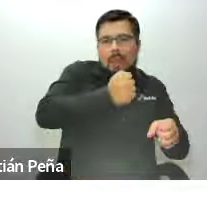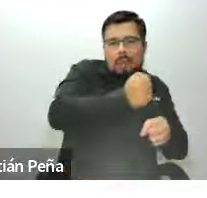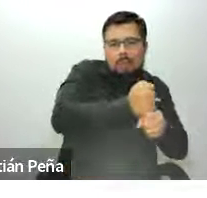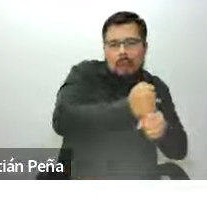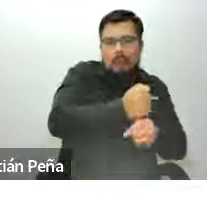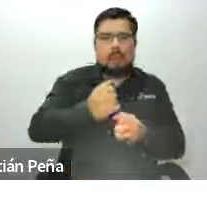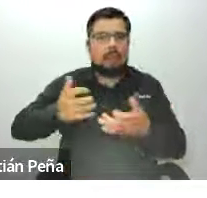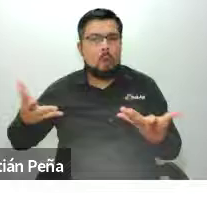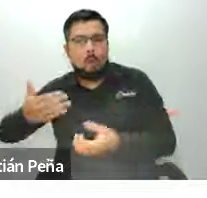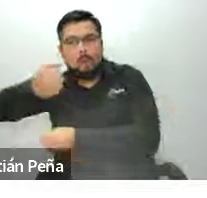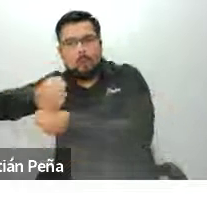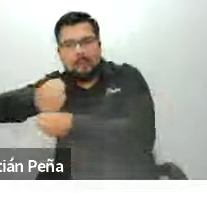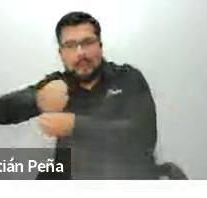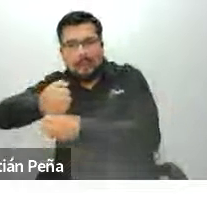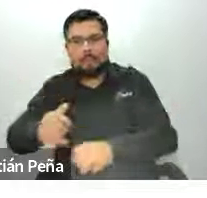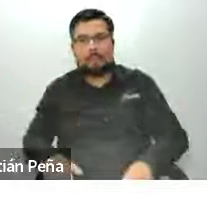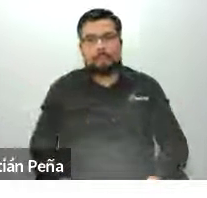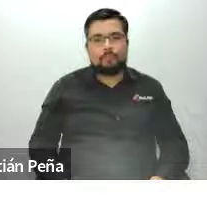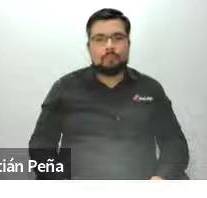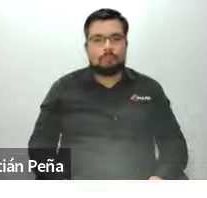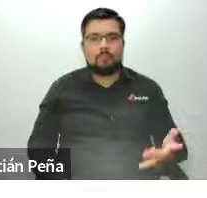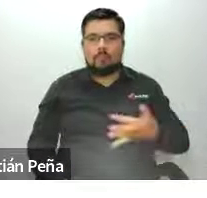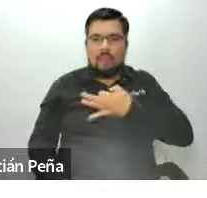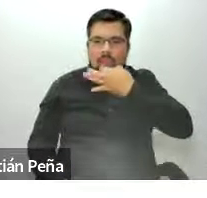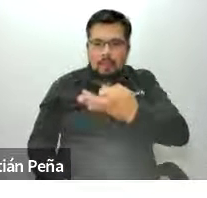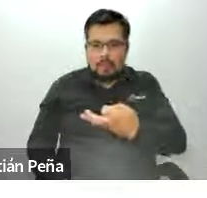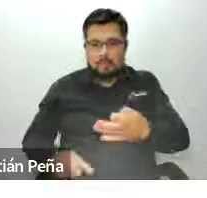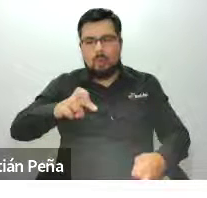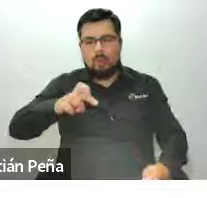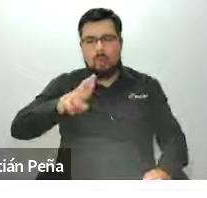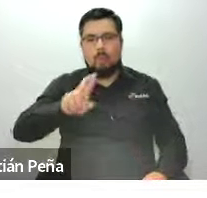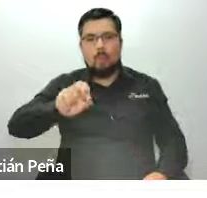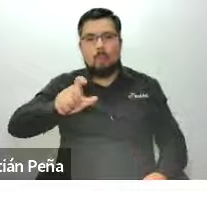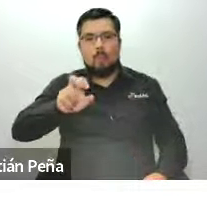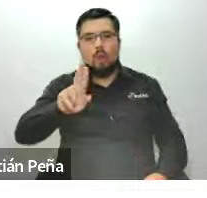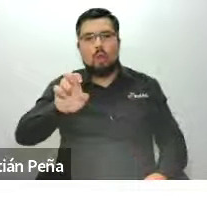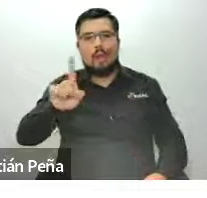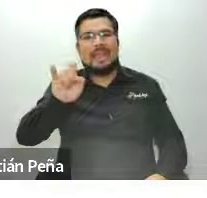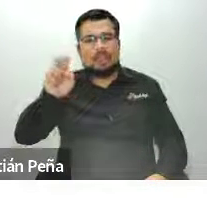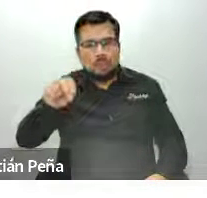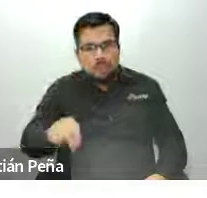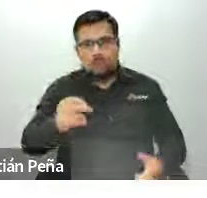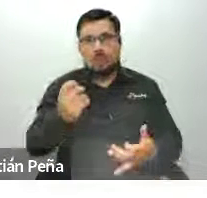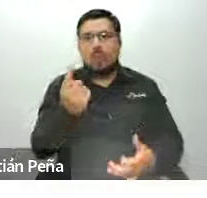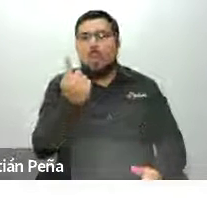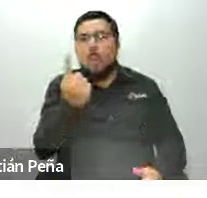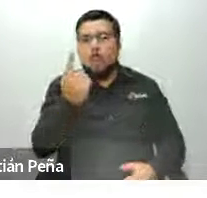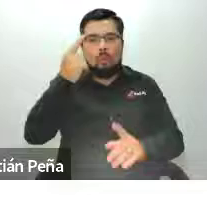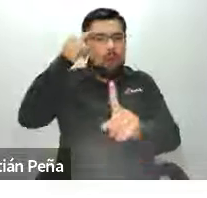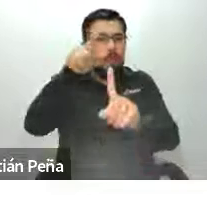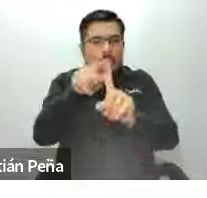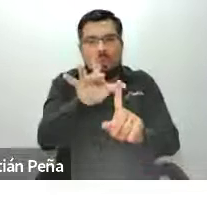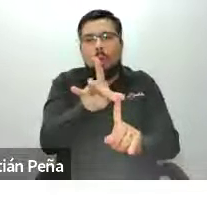lo tanto, cuando hablamos de la progresión, no solamente estamos hablando de una selección de objetivos, ¿no es cierto?, que nosotros tomamos porque eran